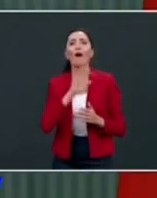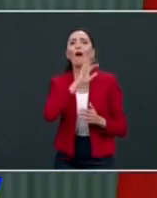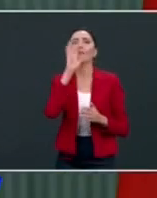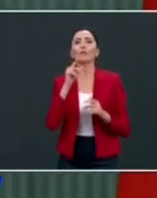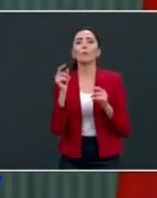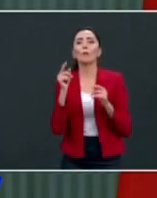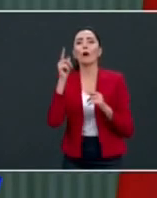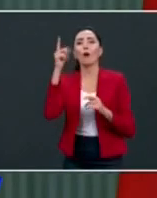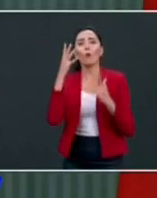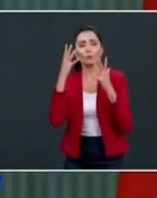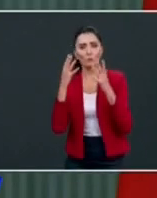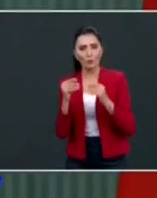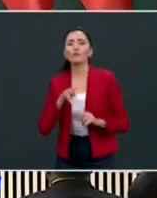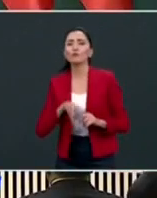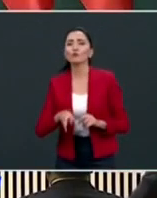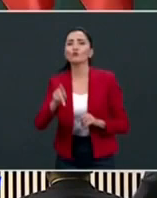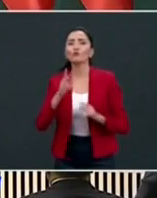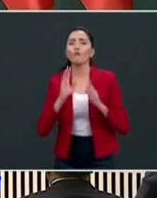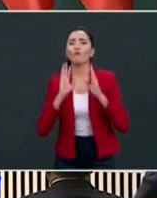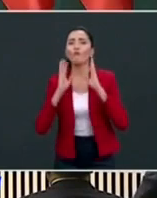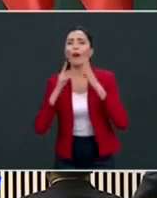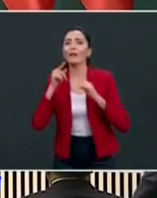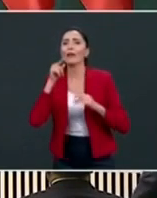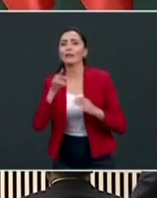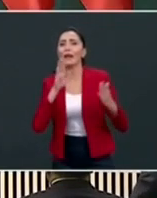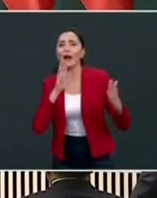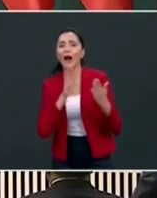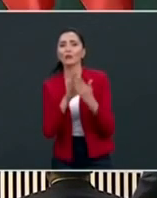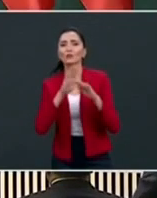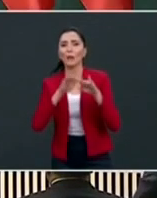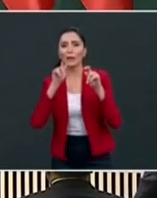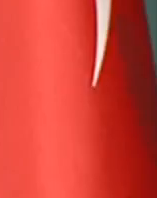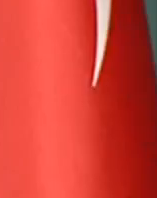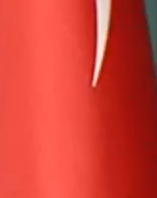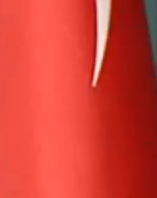eventual enfrentamiento por la disputa marítima entre ambos países en el